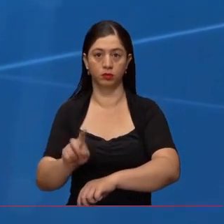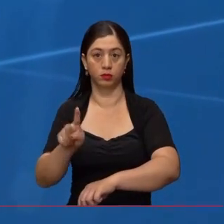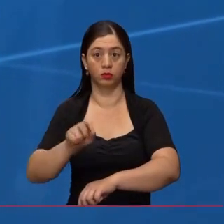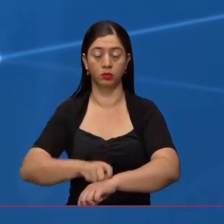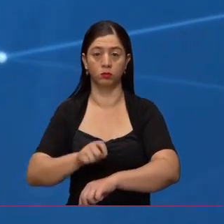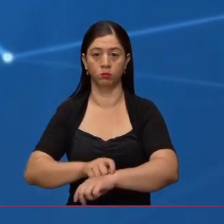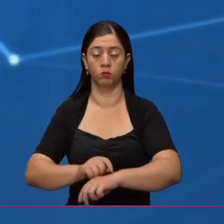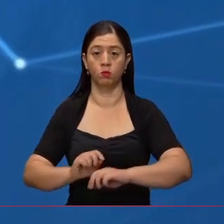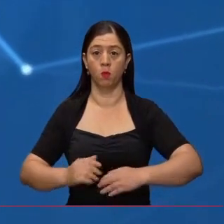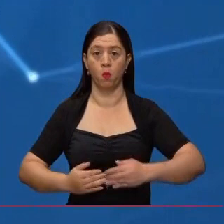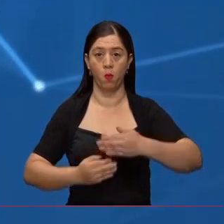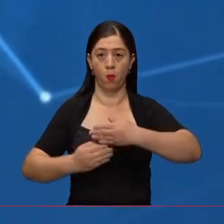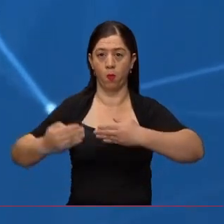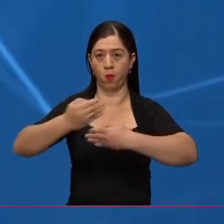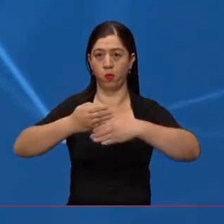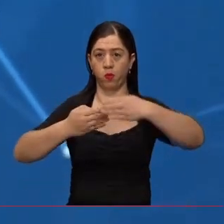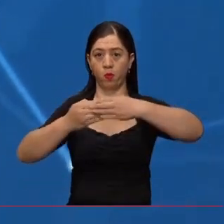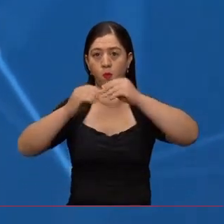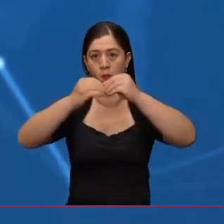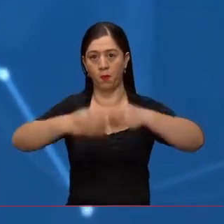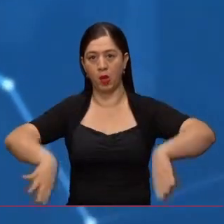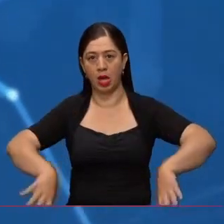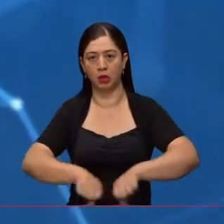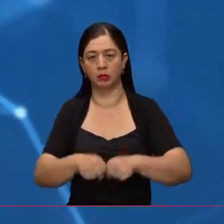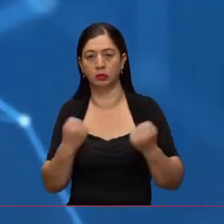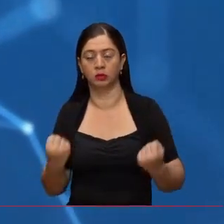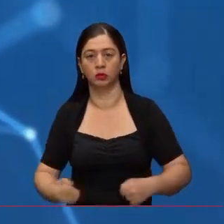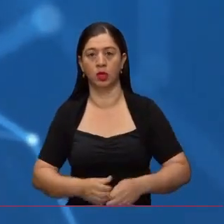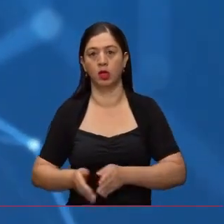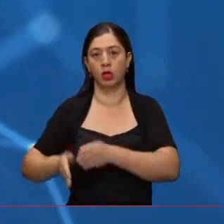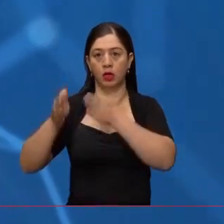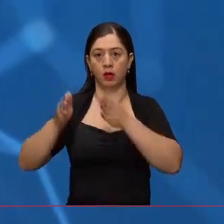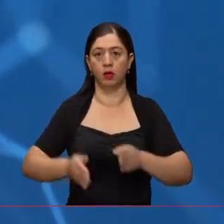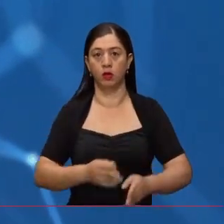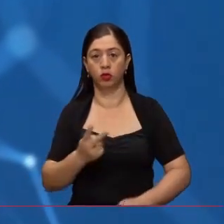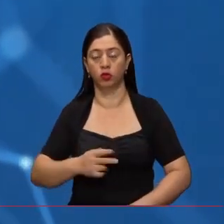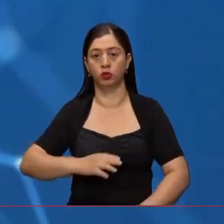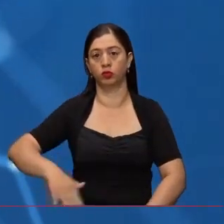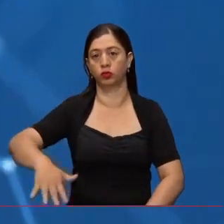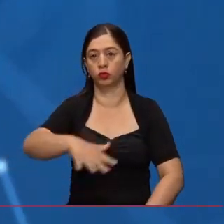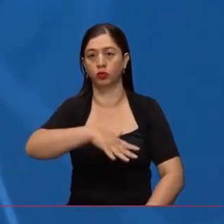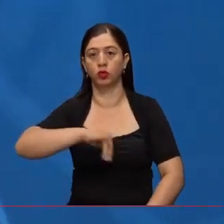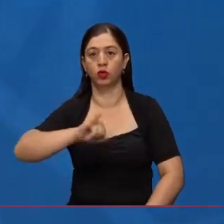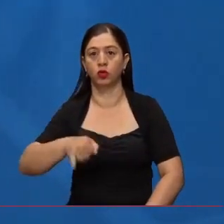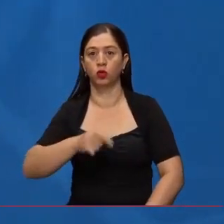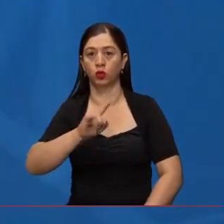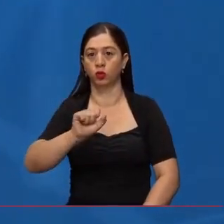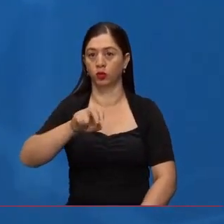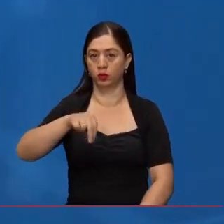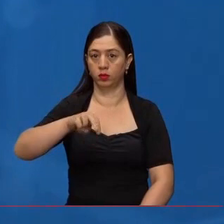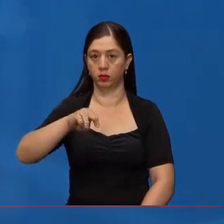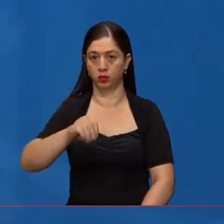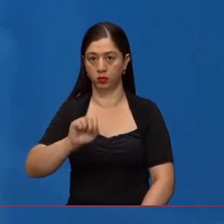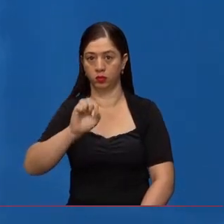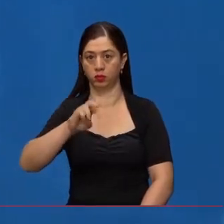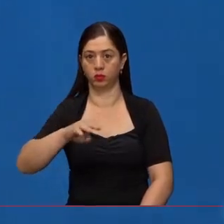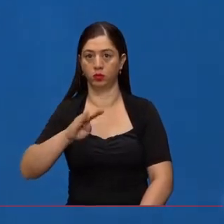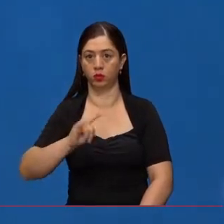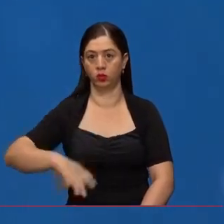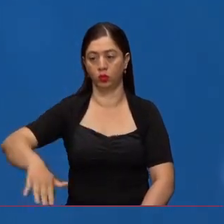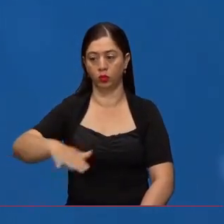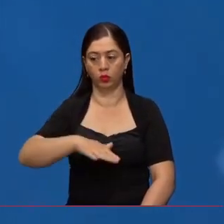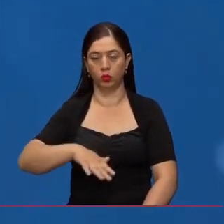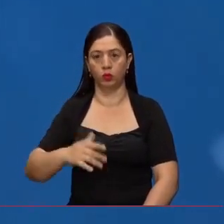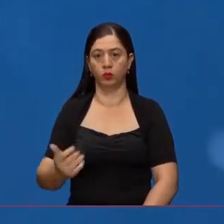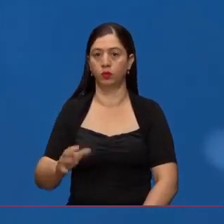Colapsó un muro de contención entre dos edificaciones en el barrio Juanambú, occidente de Cali. Vamos de inmediato con Carlos